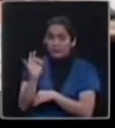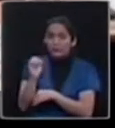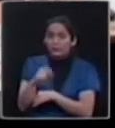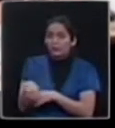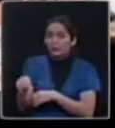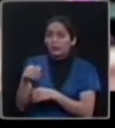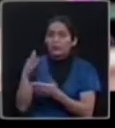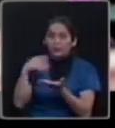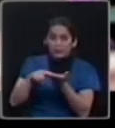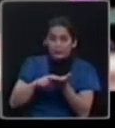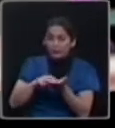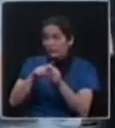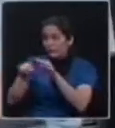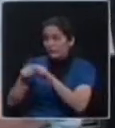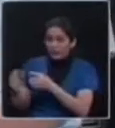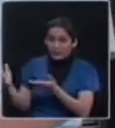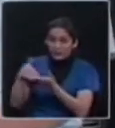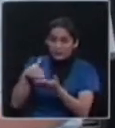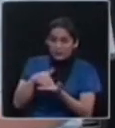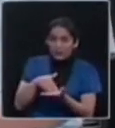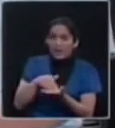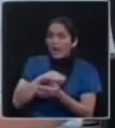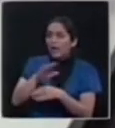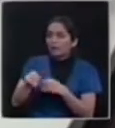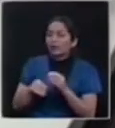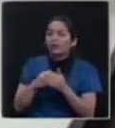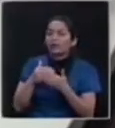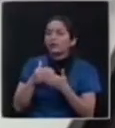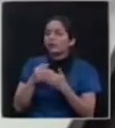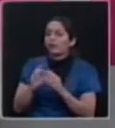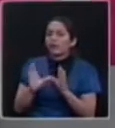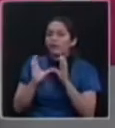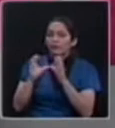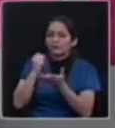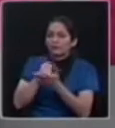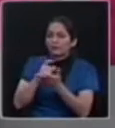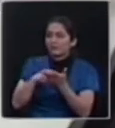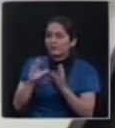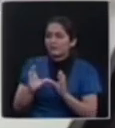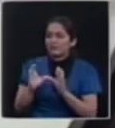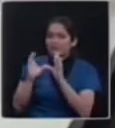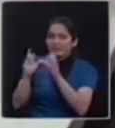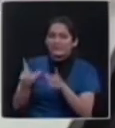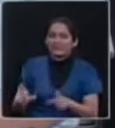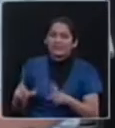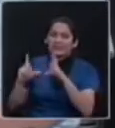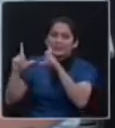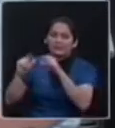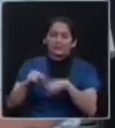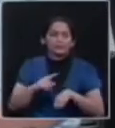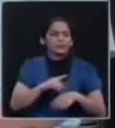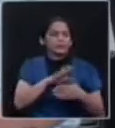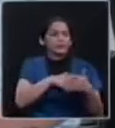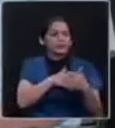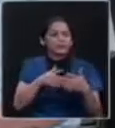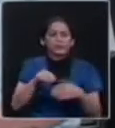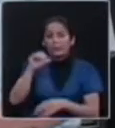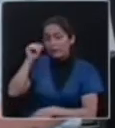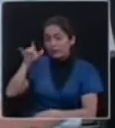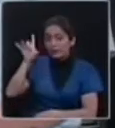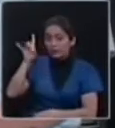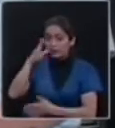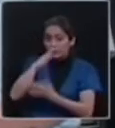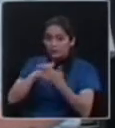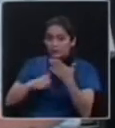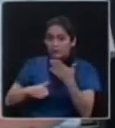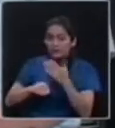certificado de asistencia. ¿Y cuáles son los horarios para los interesados? Esto comienza mañana a las 8:30, les invitamos a acompañarnos